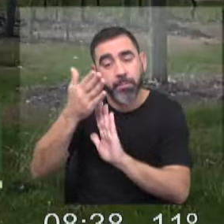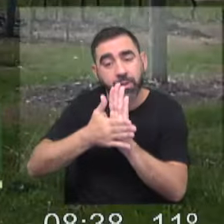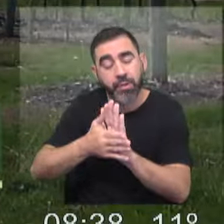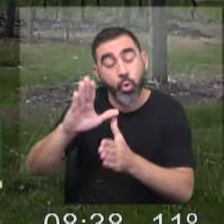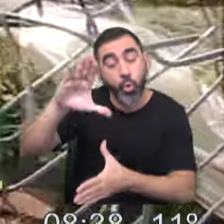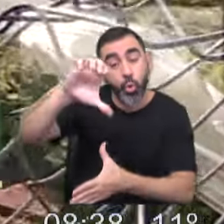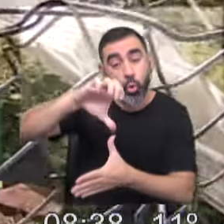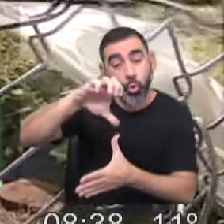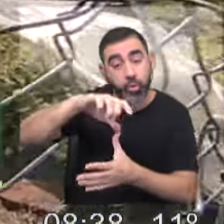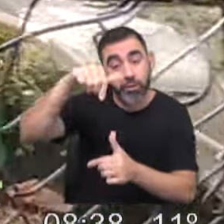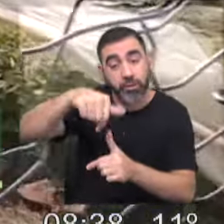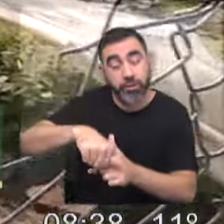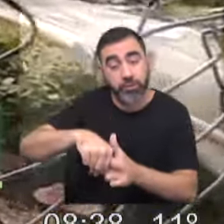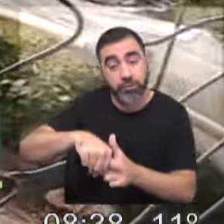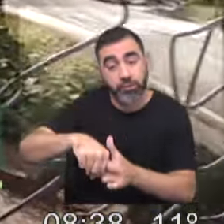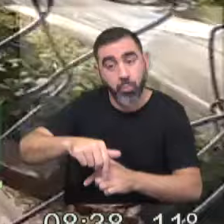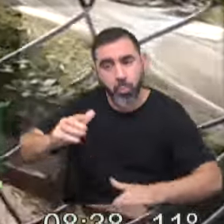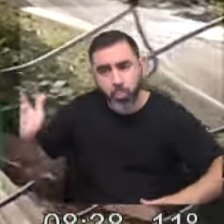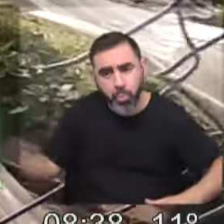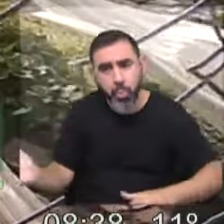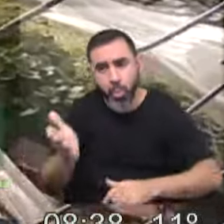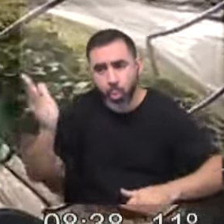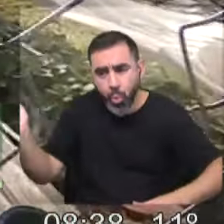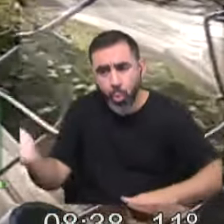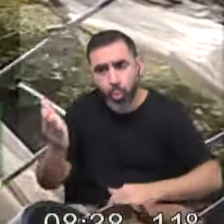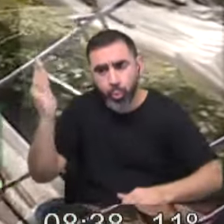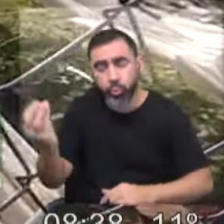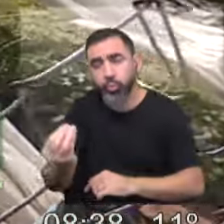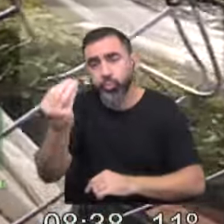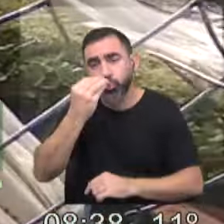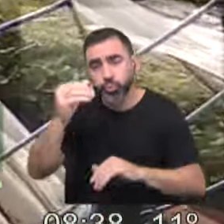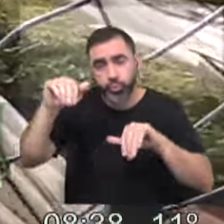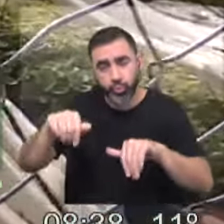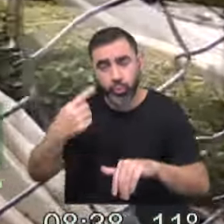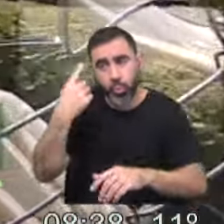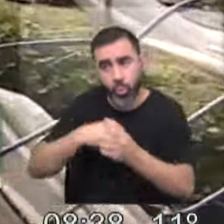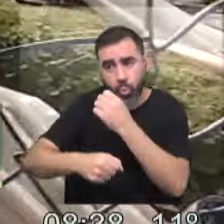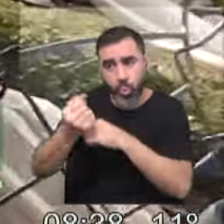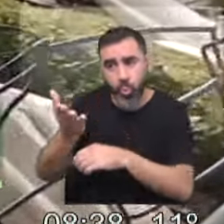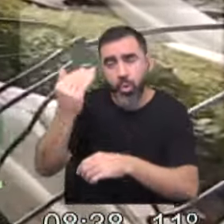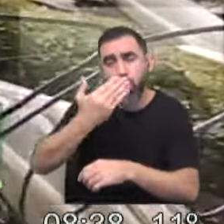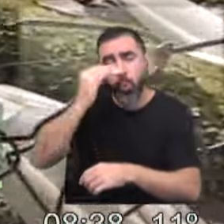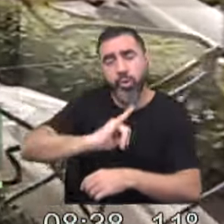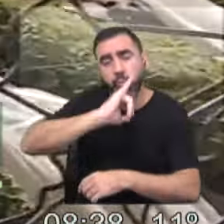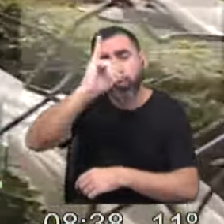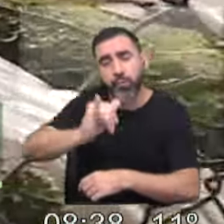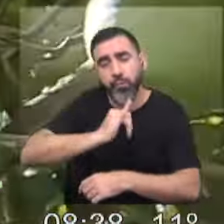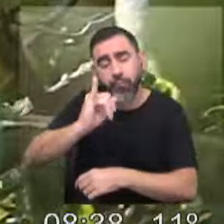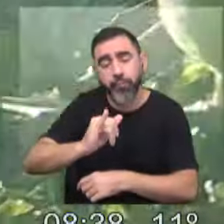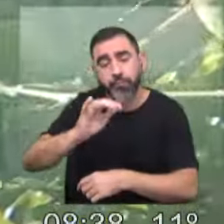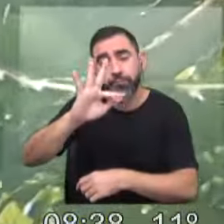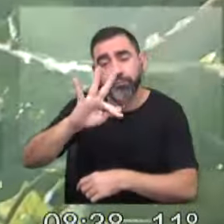que además es productor destacado de alimentos. Hace un año justamente el último informe de la FAO hablaba